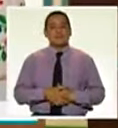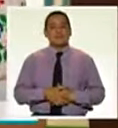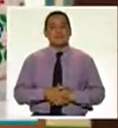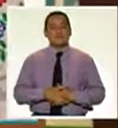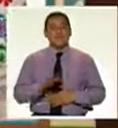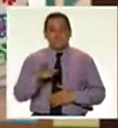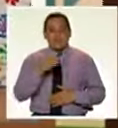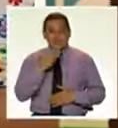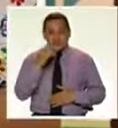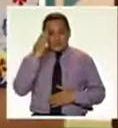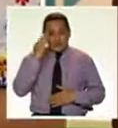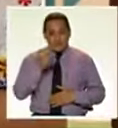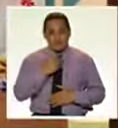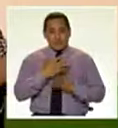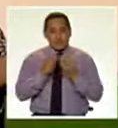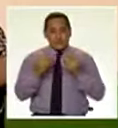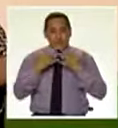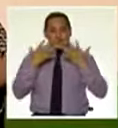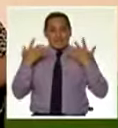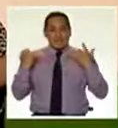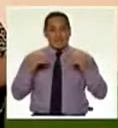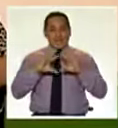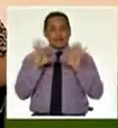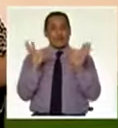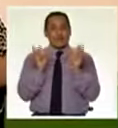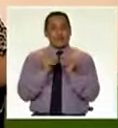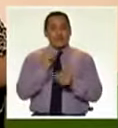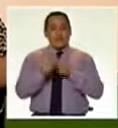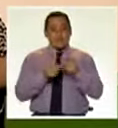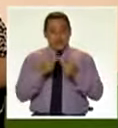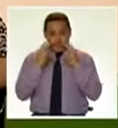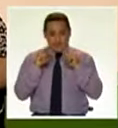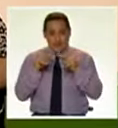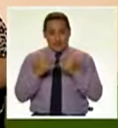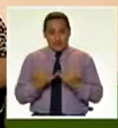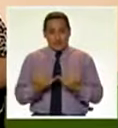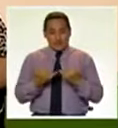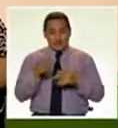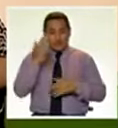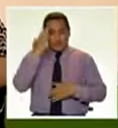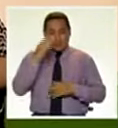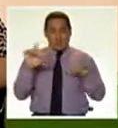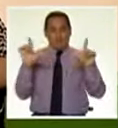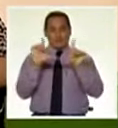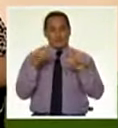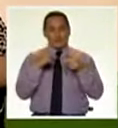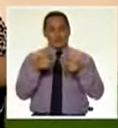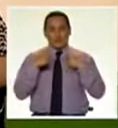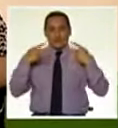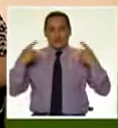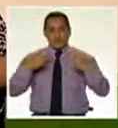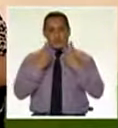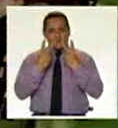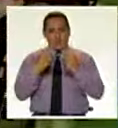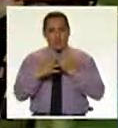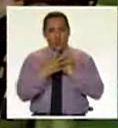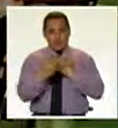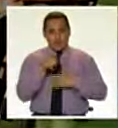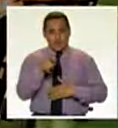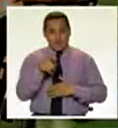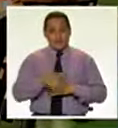Andreita, tú sabes que llevas mucha alegría a todas las personas que te ven ahora. Ah, por televisión, porque eres un gran ejemplo para todos.